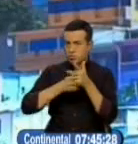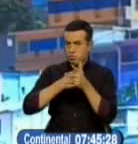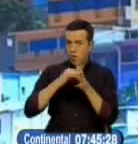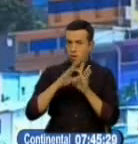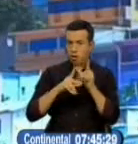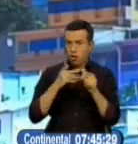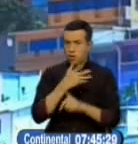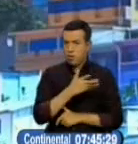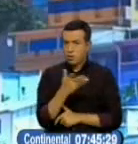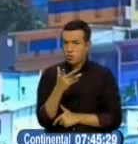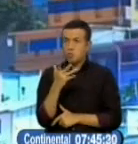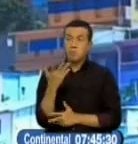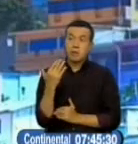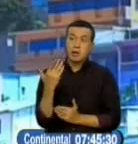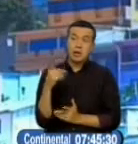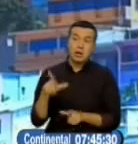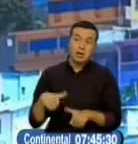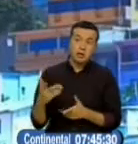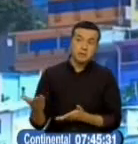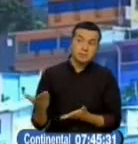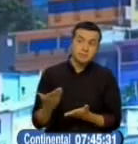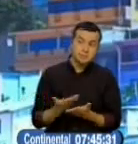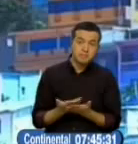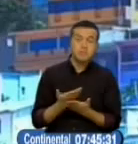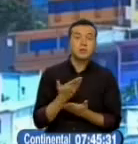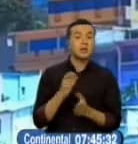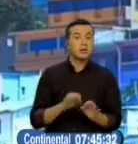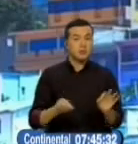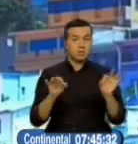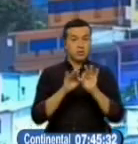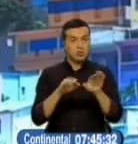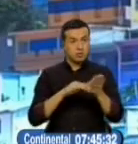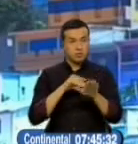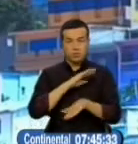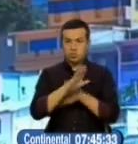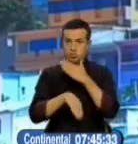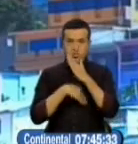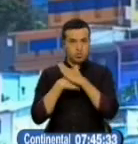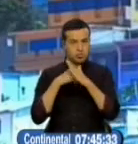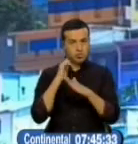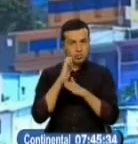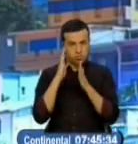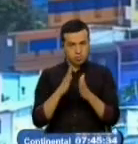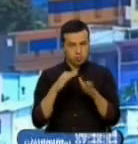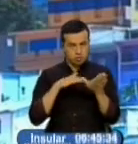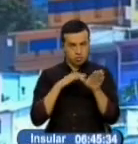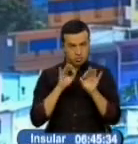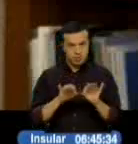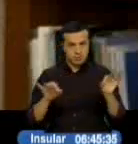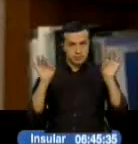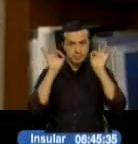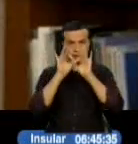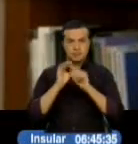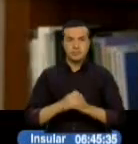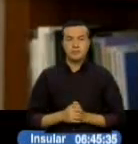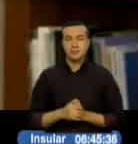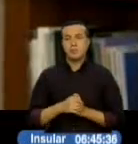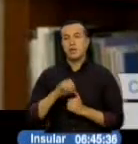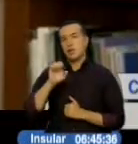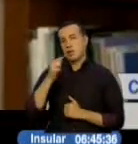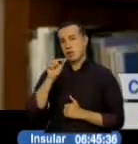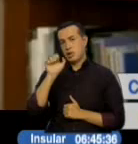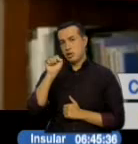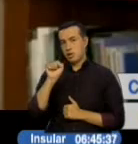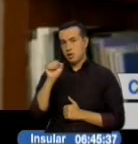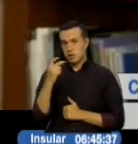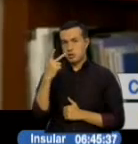corrupción. No obstante, aseguran que esta acción debería contar con el respaldo de todos los ecuatorianos. Javier Zabalaega fue uno de